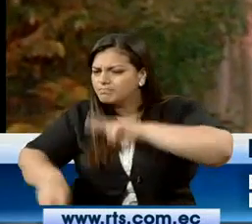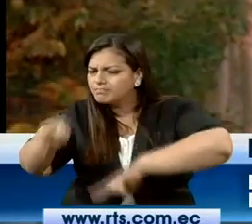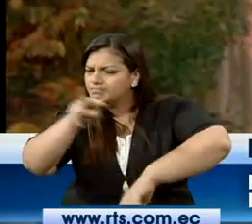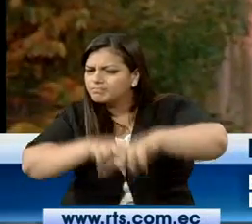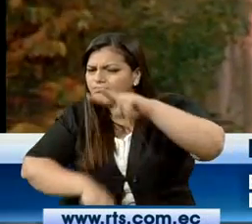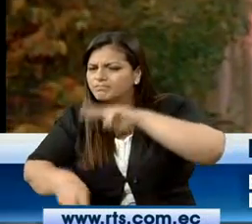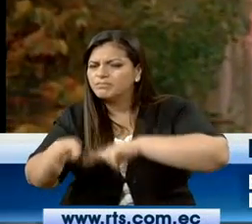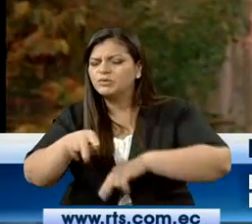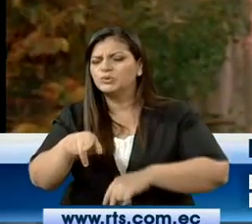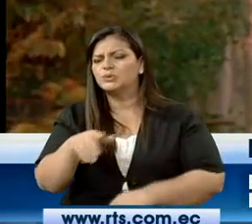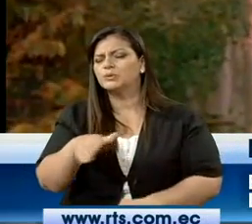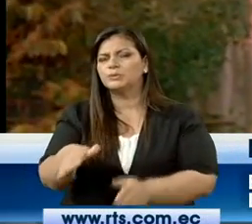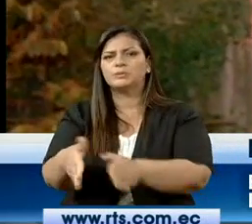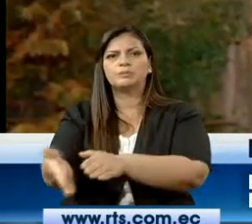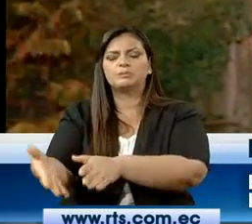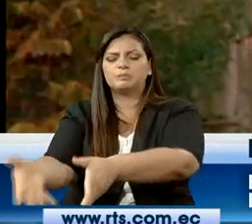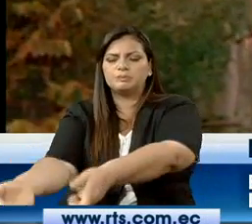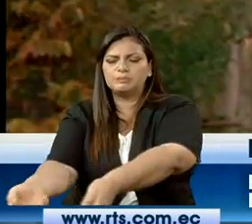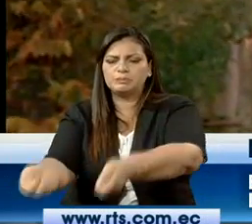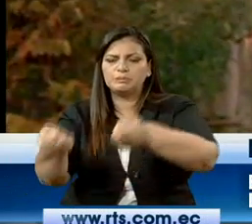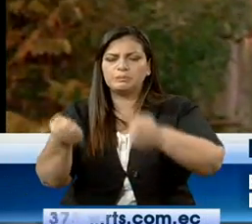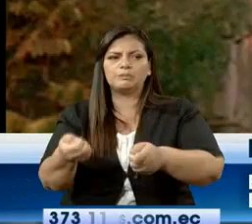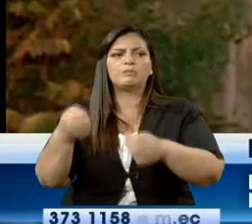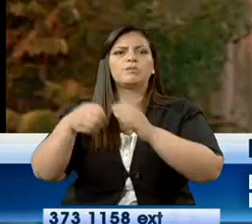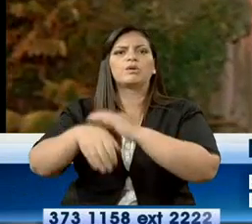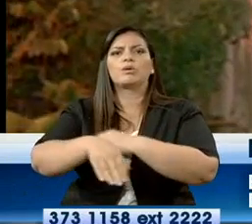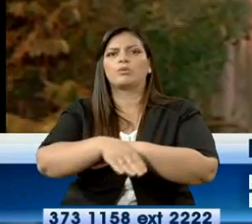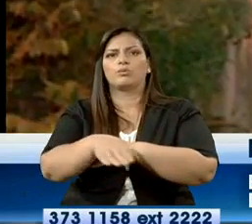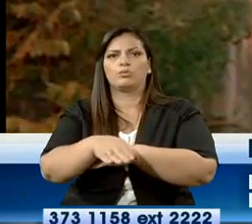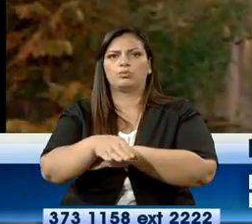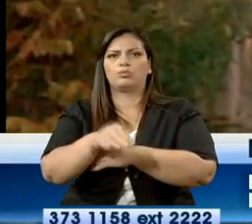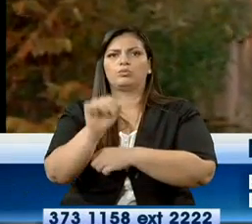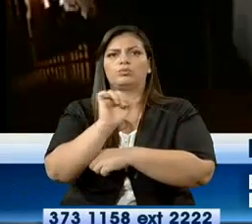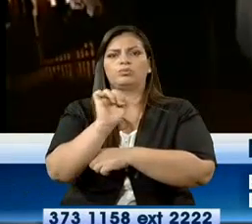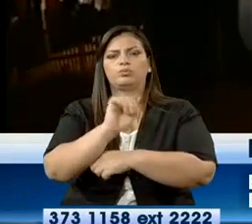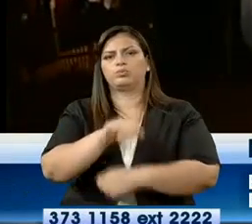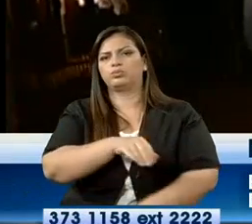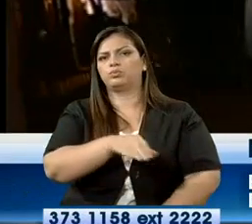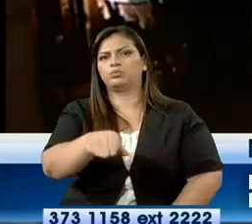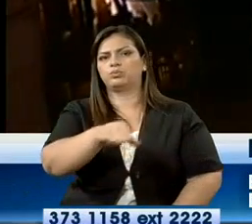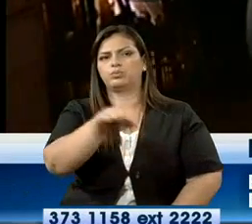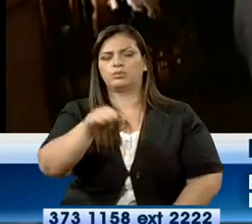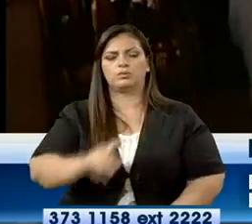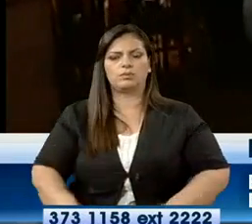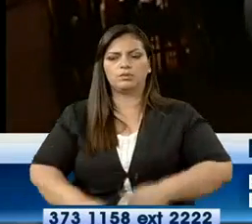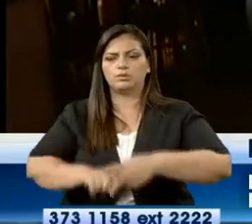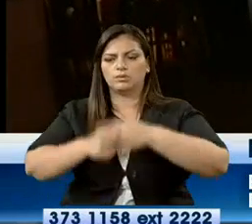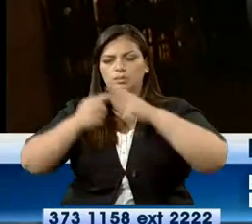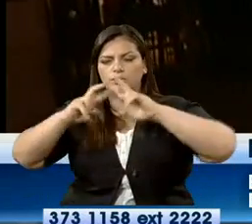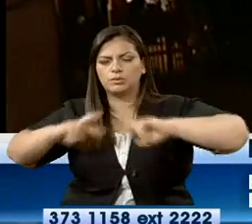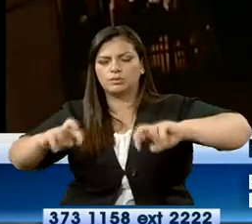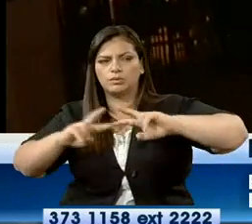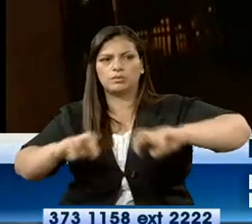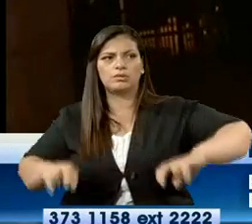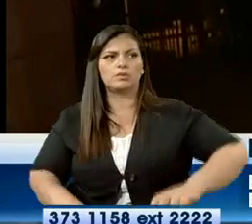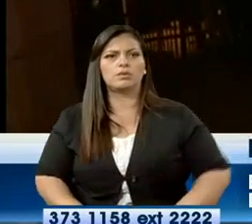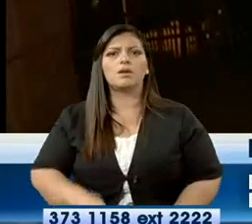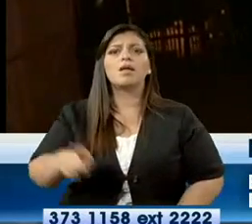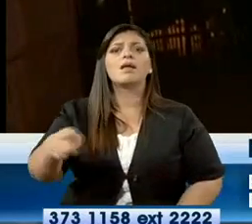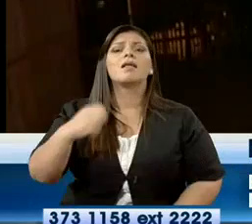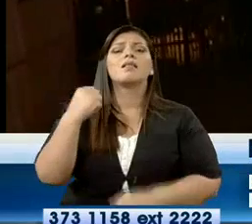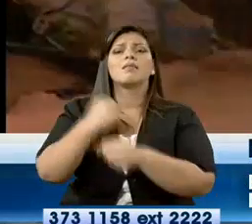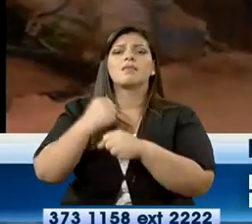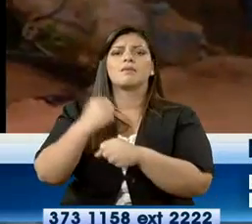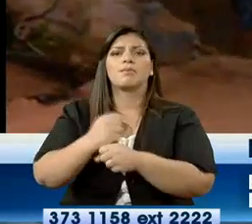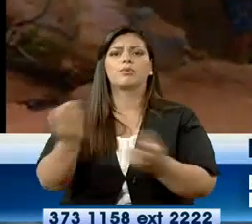el levantamiento de cadáver e iniciar con las investigaciones. ¿A qué se dedicaba él? A trabajar haciendo flete en la